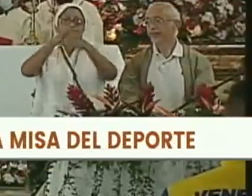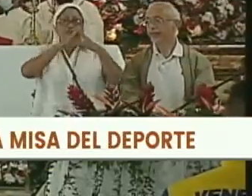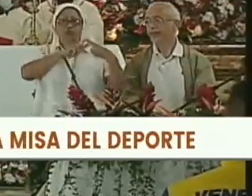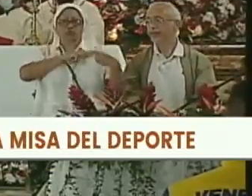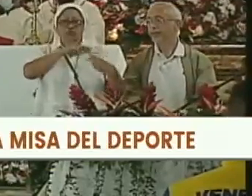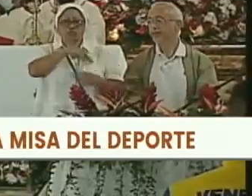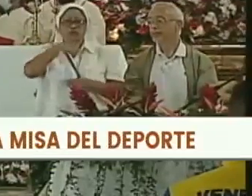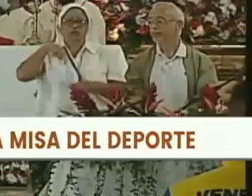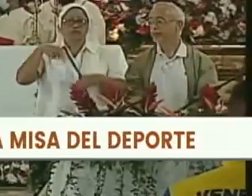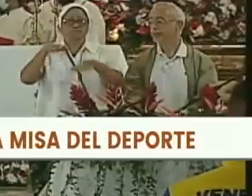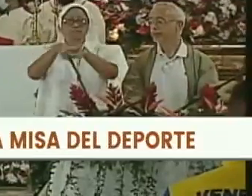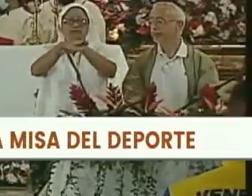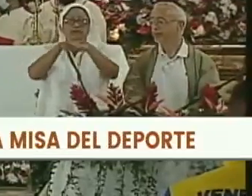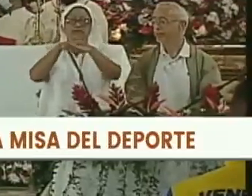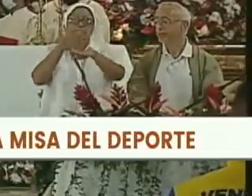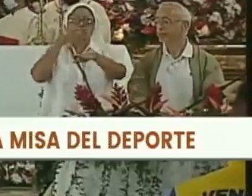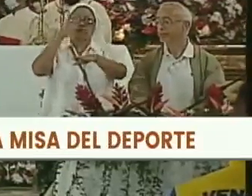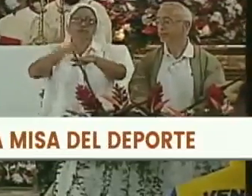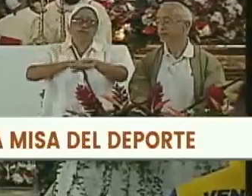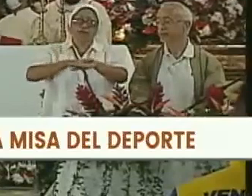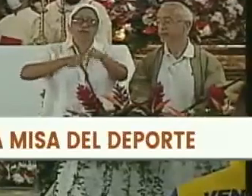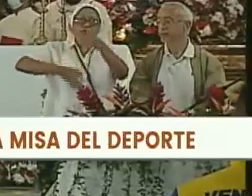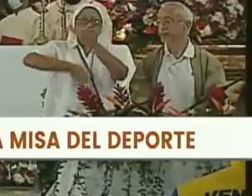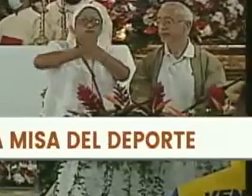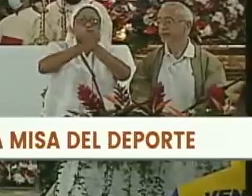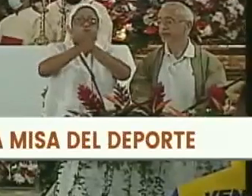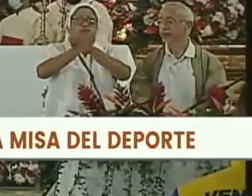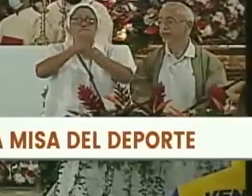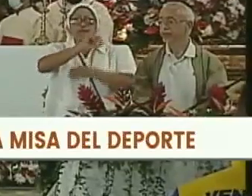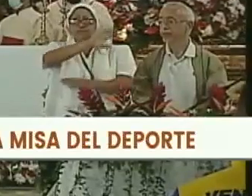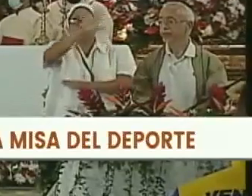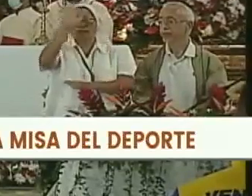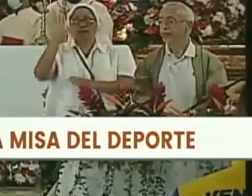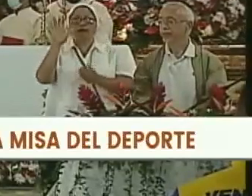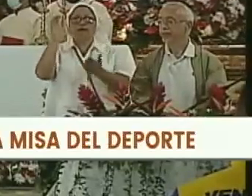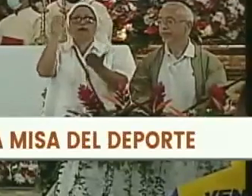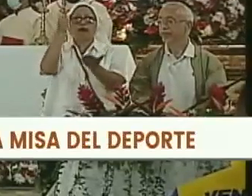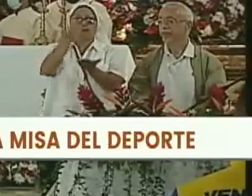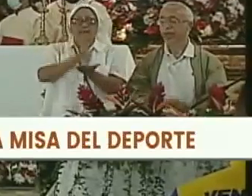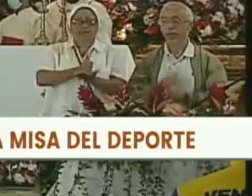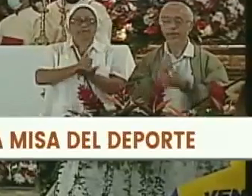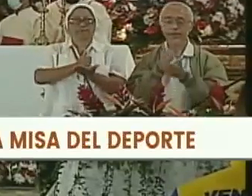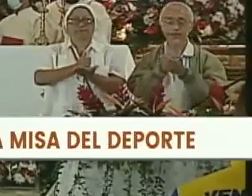nosotros perdone nuestros pecados y nos lleve a la vida eterna